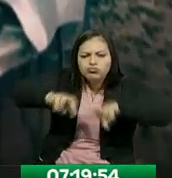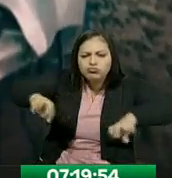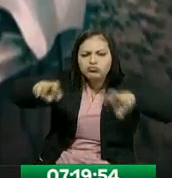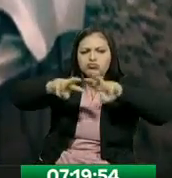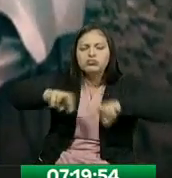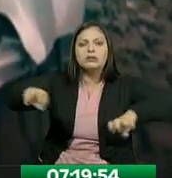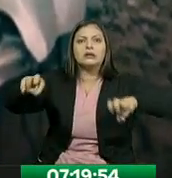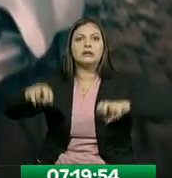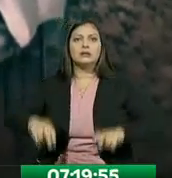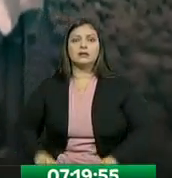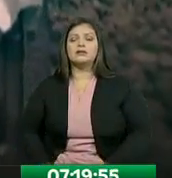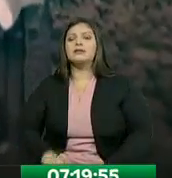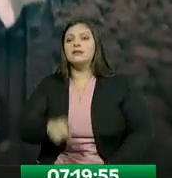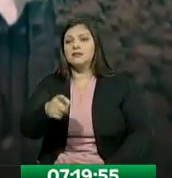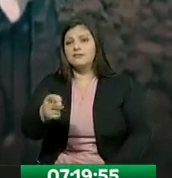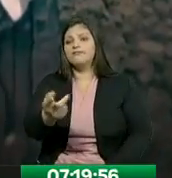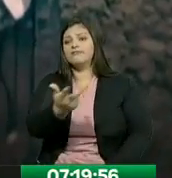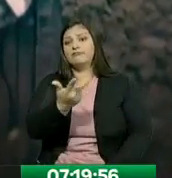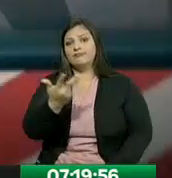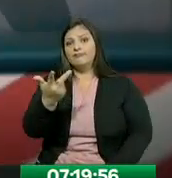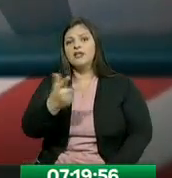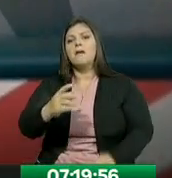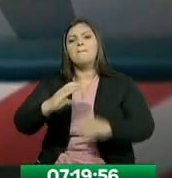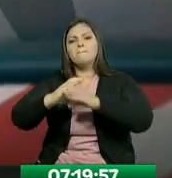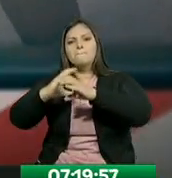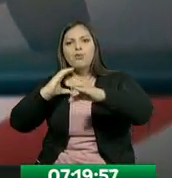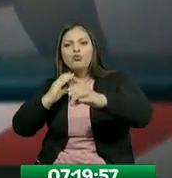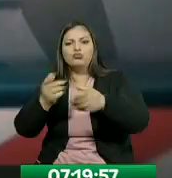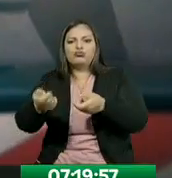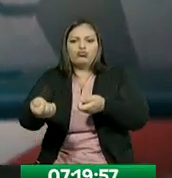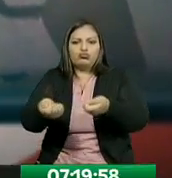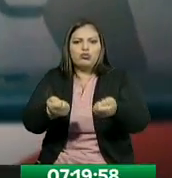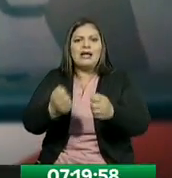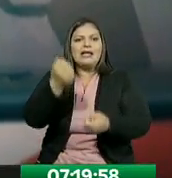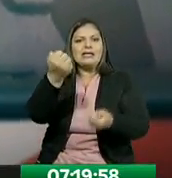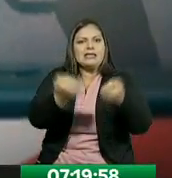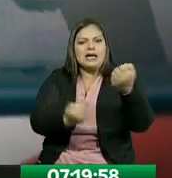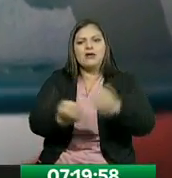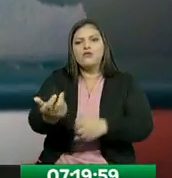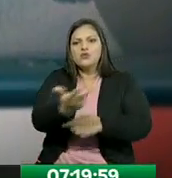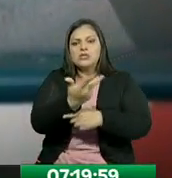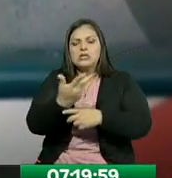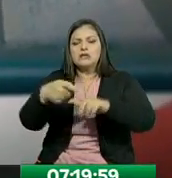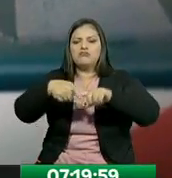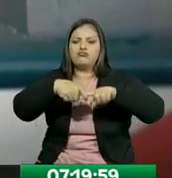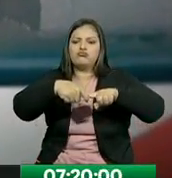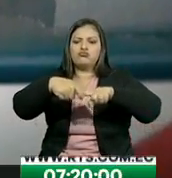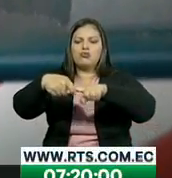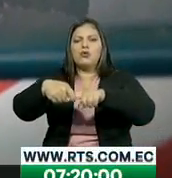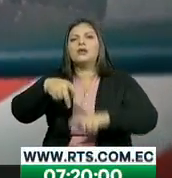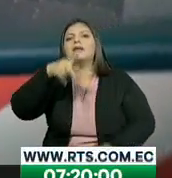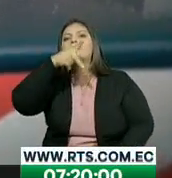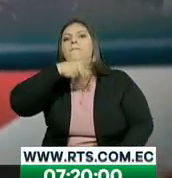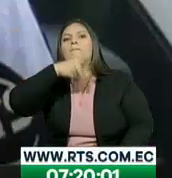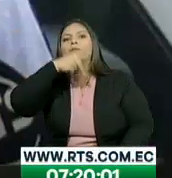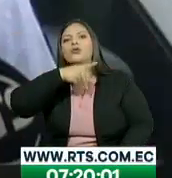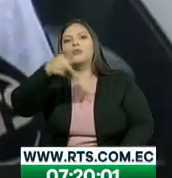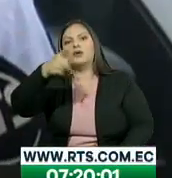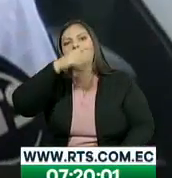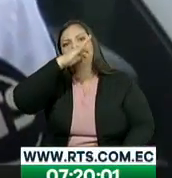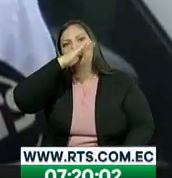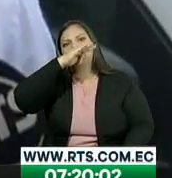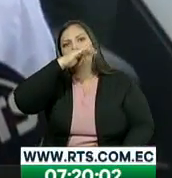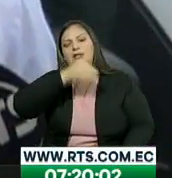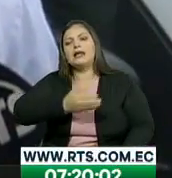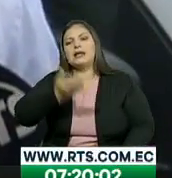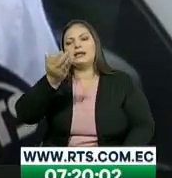fueron trasladados a patios de retención vehicular en Puerto Viejo. Para los respectivos casos que ya se